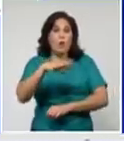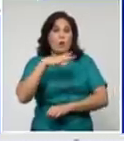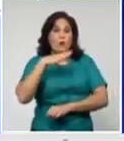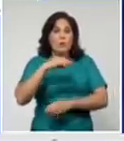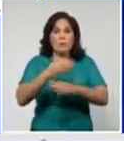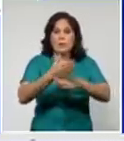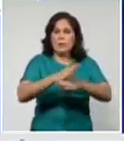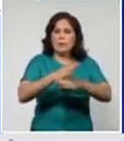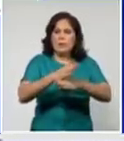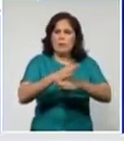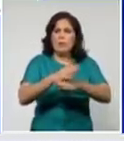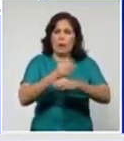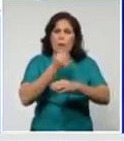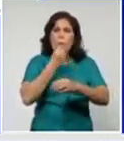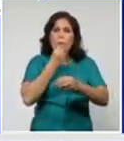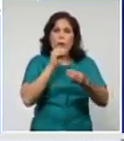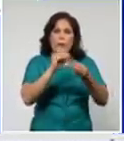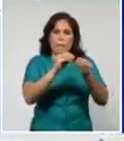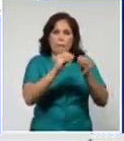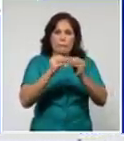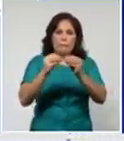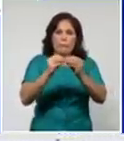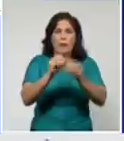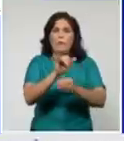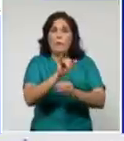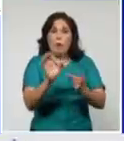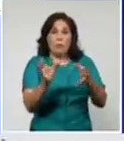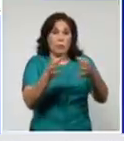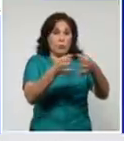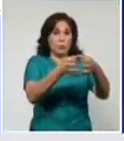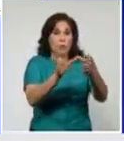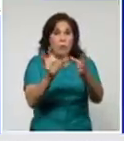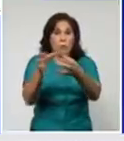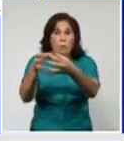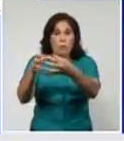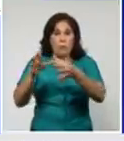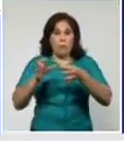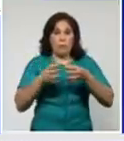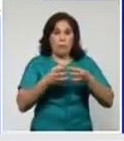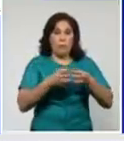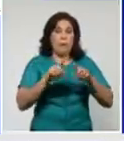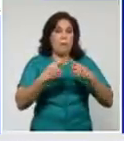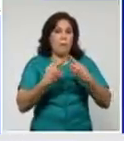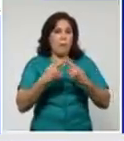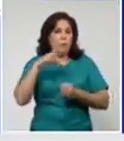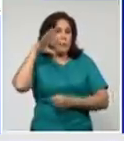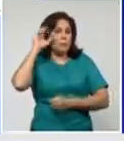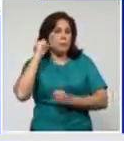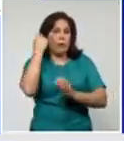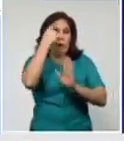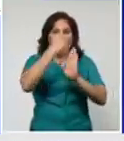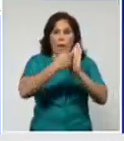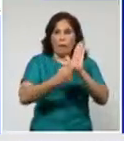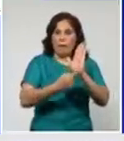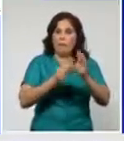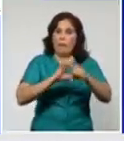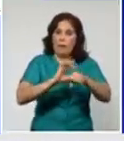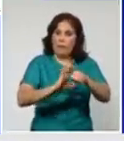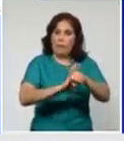zonas de influencia, que están concentradas en esos lugares, pero teniendo en cuenta las características de esta